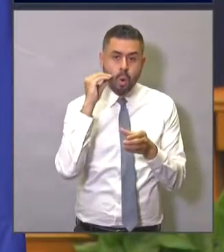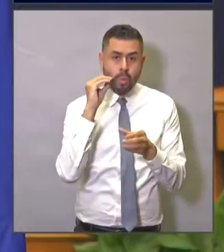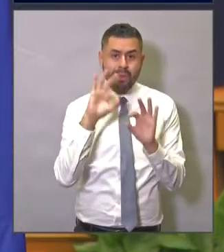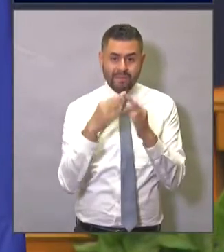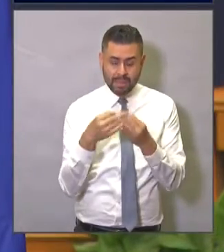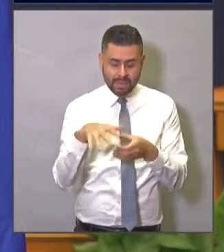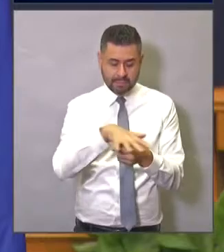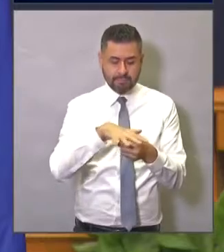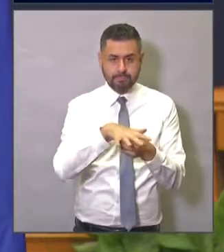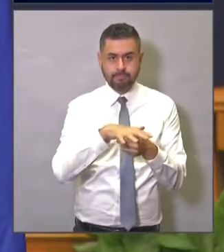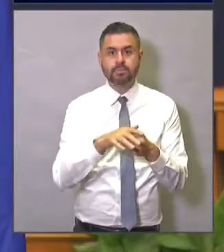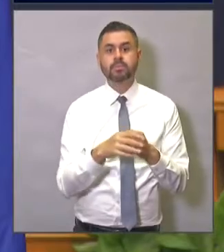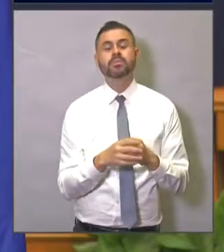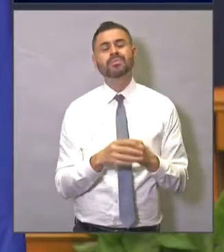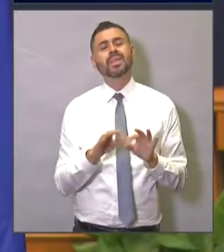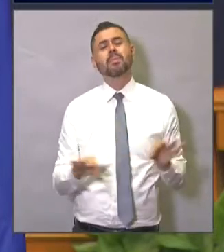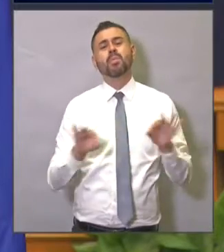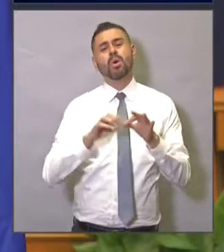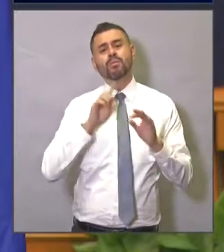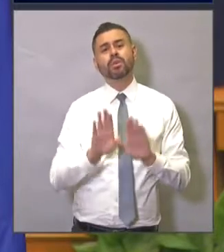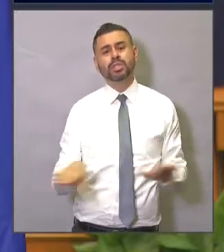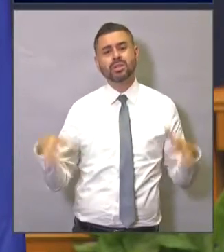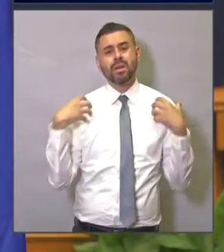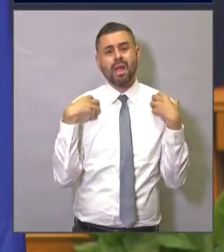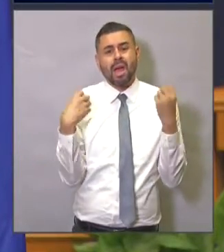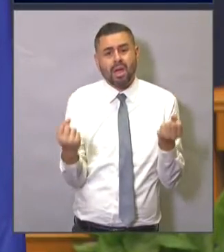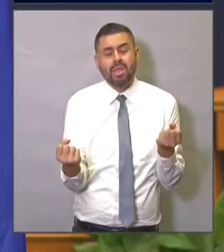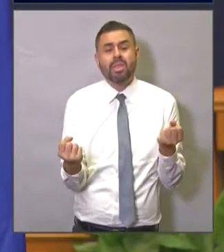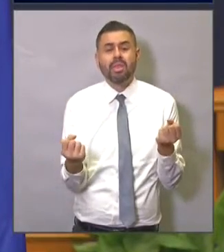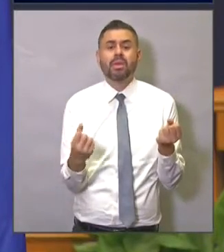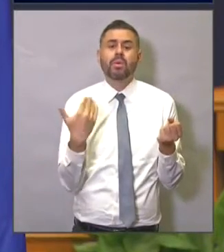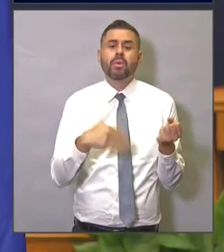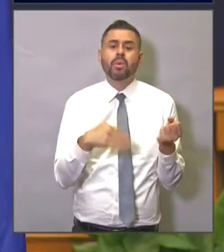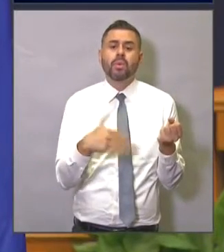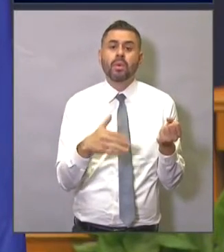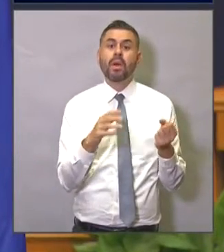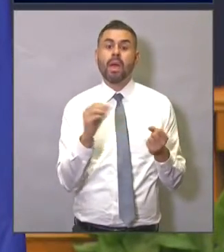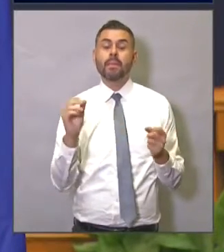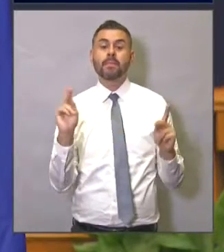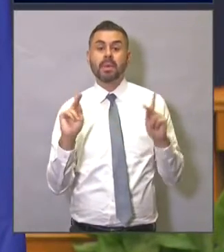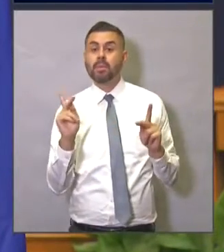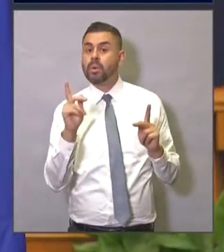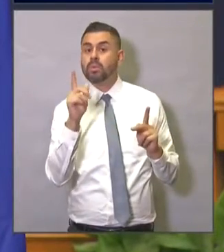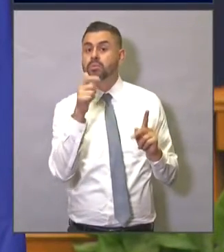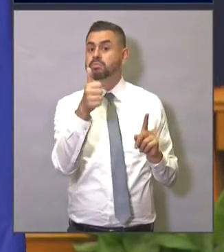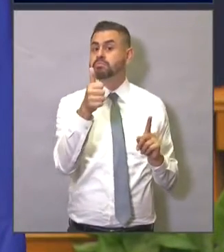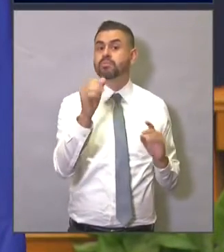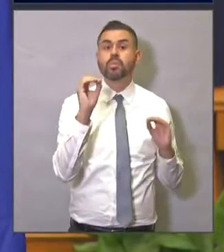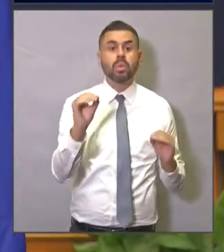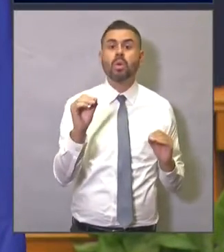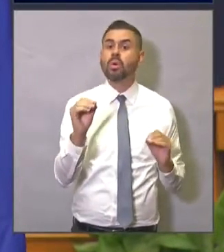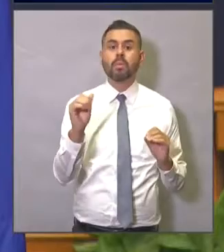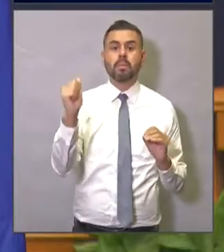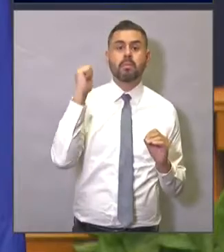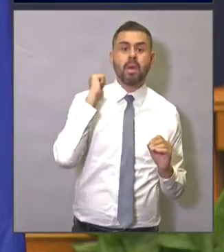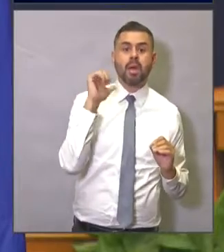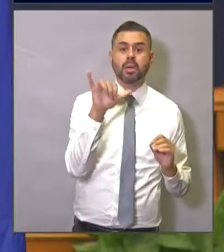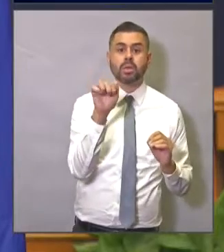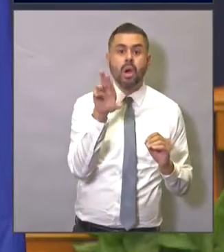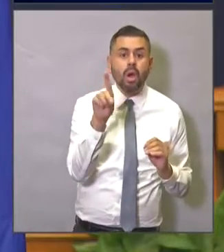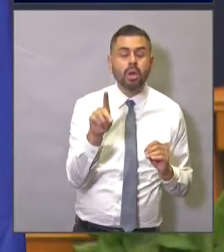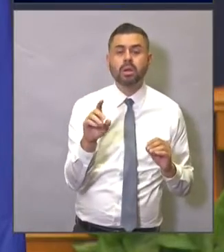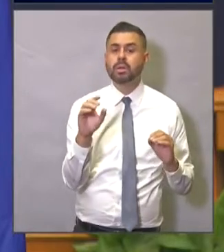espacios abiertos es fundamental, especialmente para nuestros residentes que no tienen patios o espacios